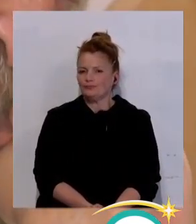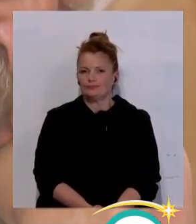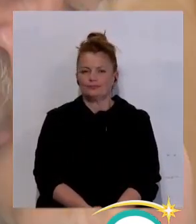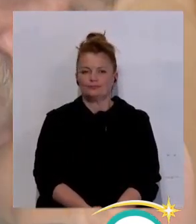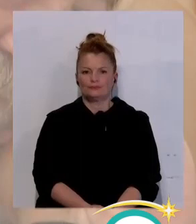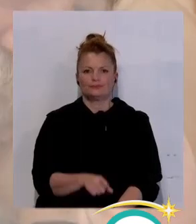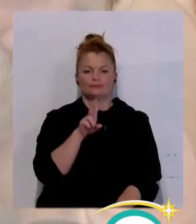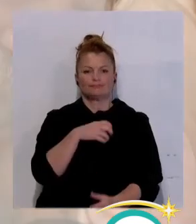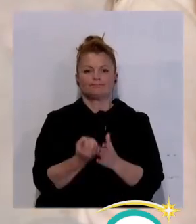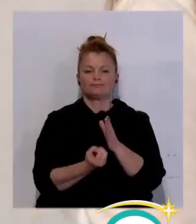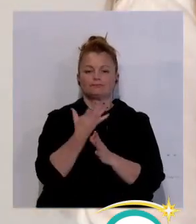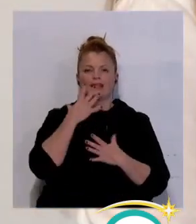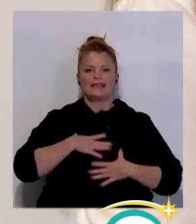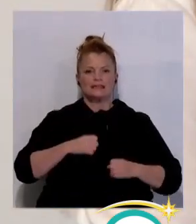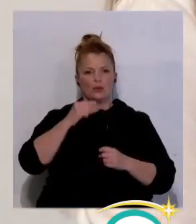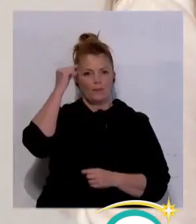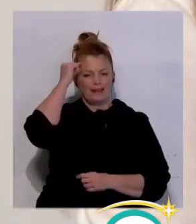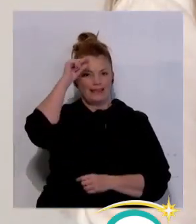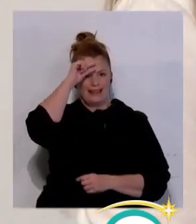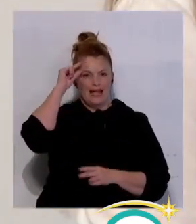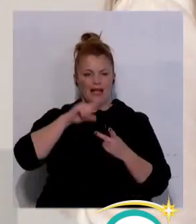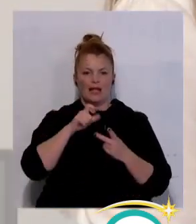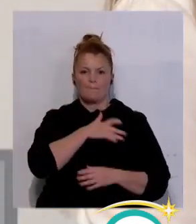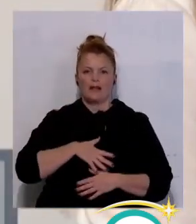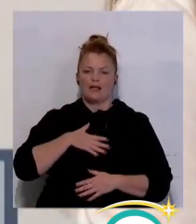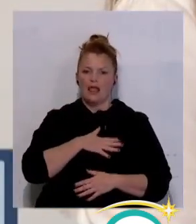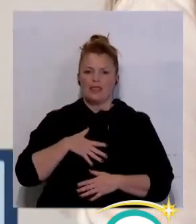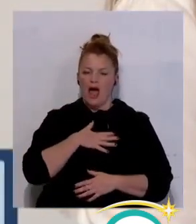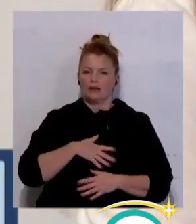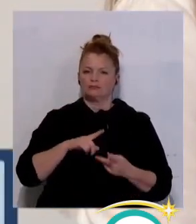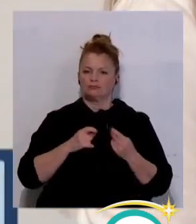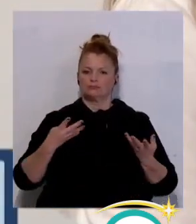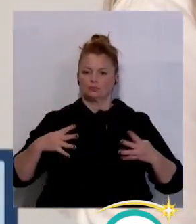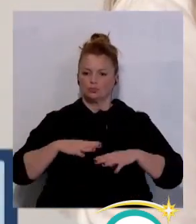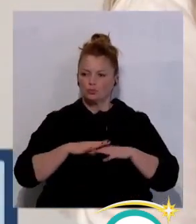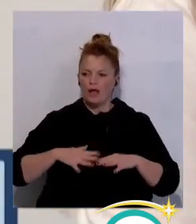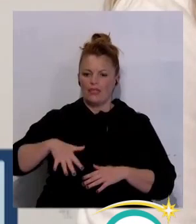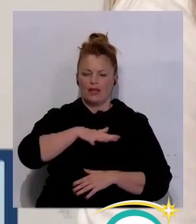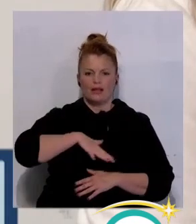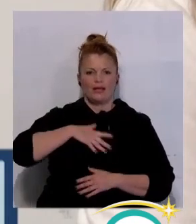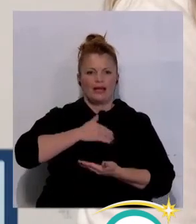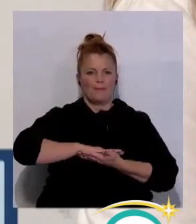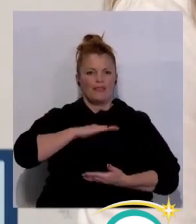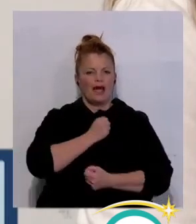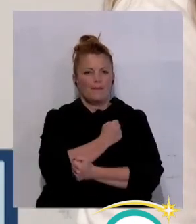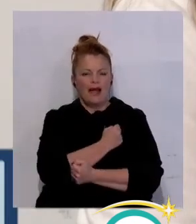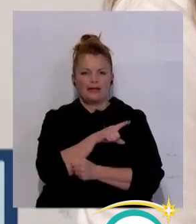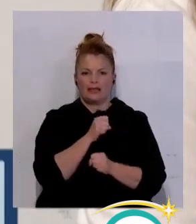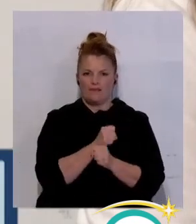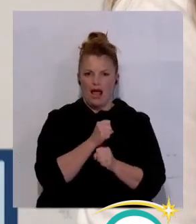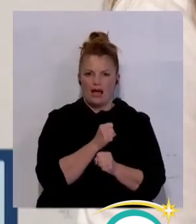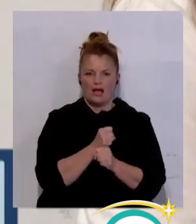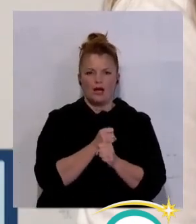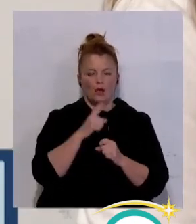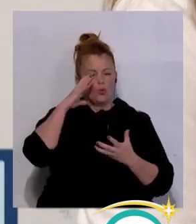Lo que constituye la salud mental es el bienestar de la persona en la comunidad, en sus redes, su capacidad de amar y trabajar.